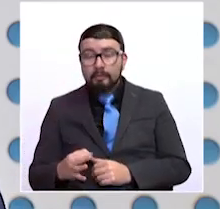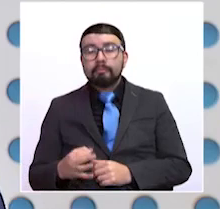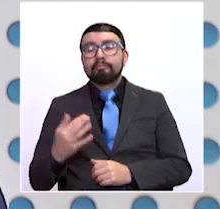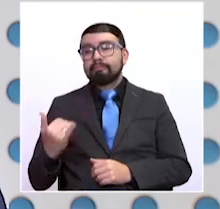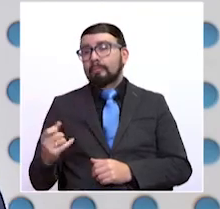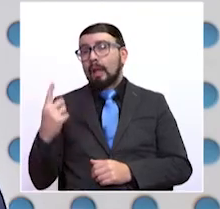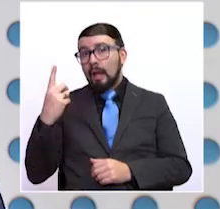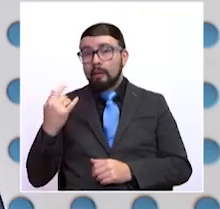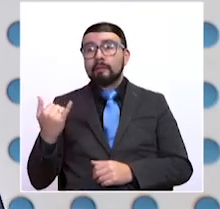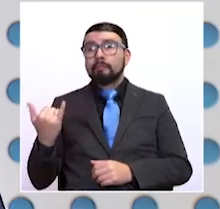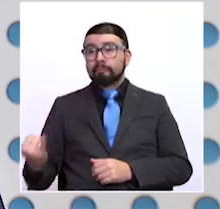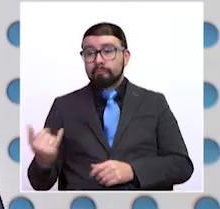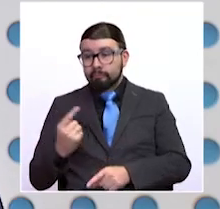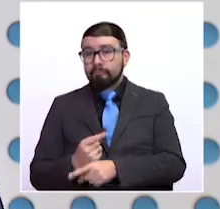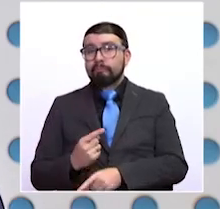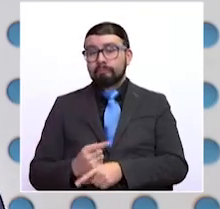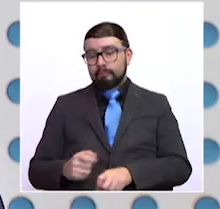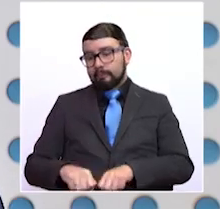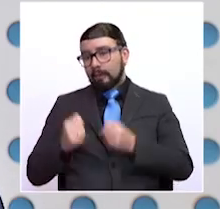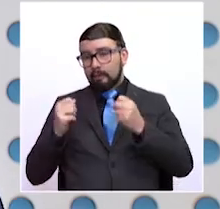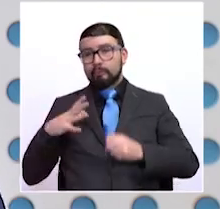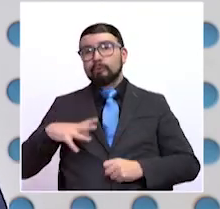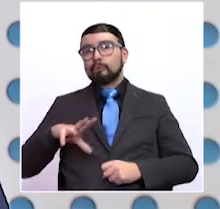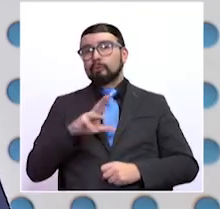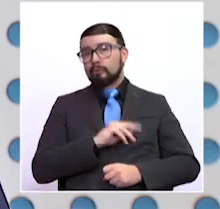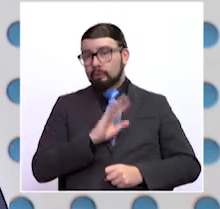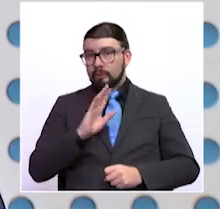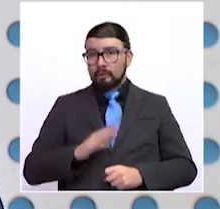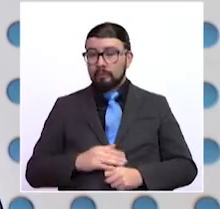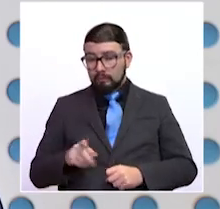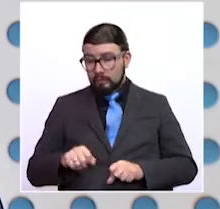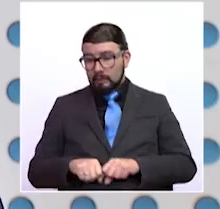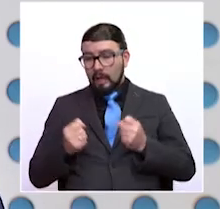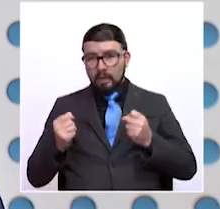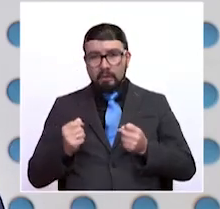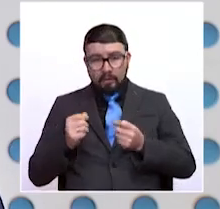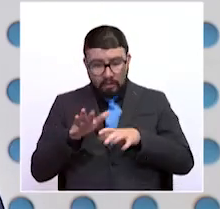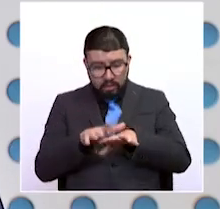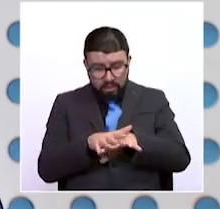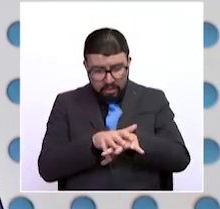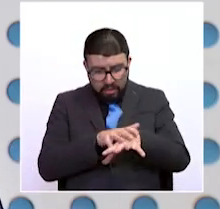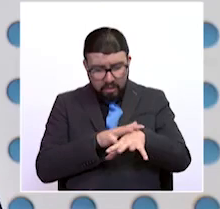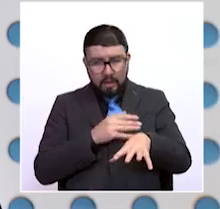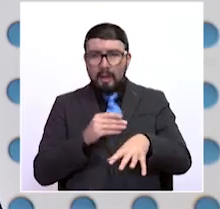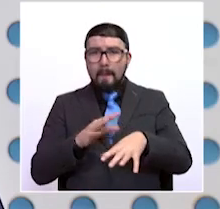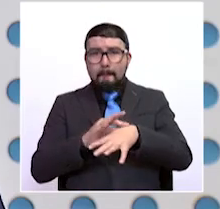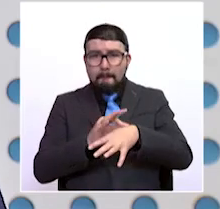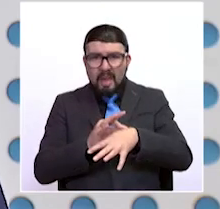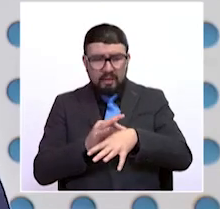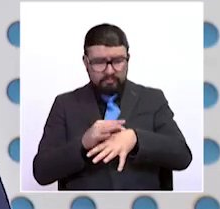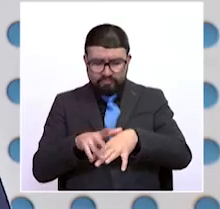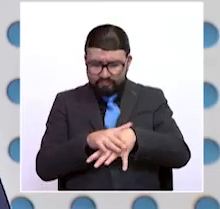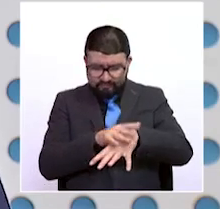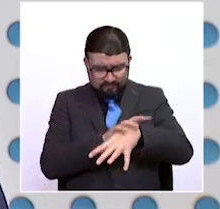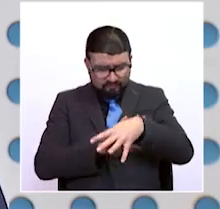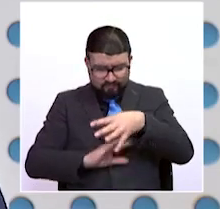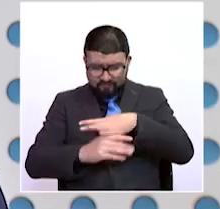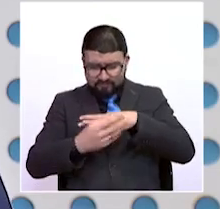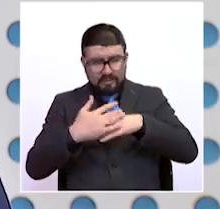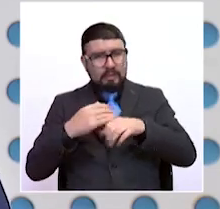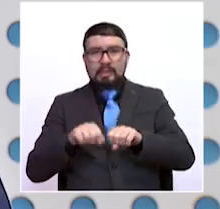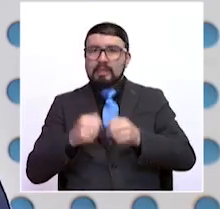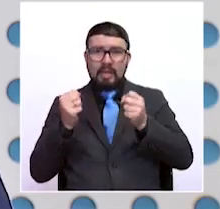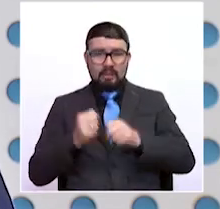que nos causa daño, algo que destruye el tejido, destruye la piel y más que destruir la